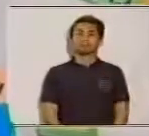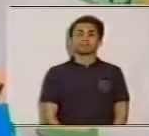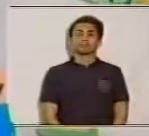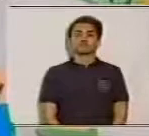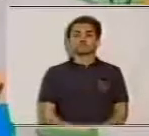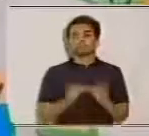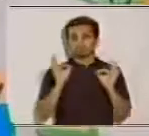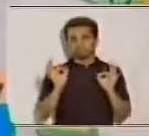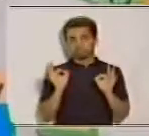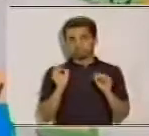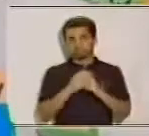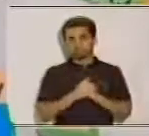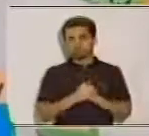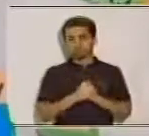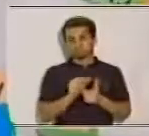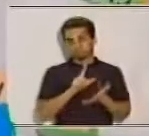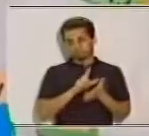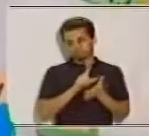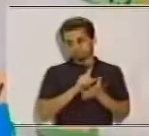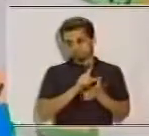Muy bien, ya estamos listos.